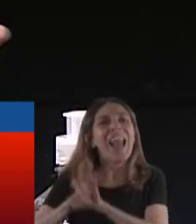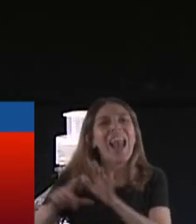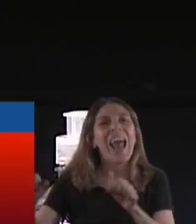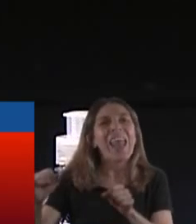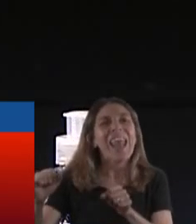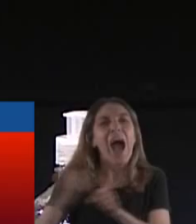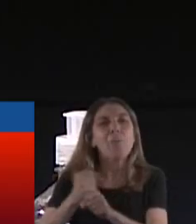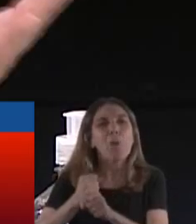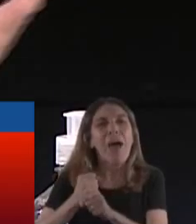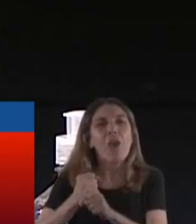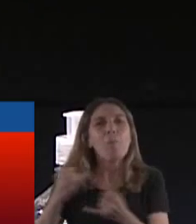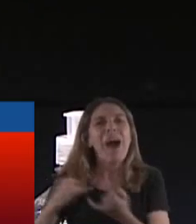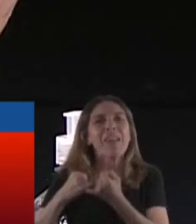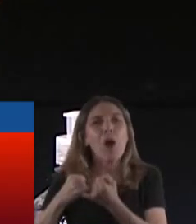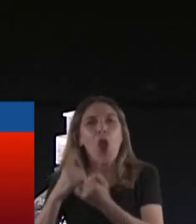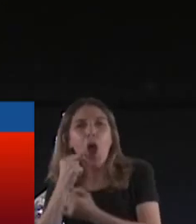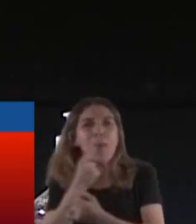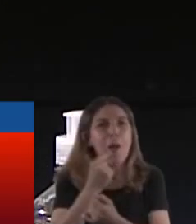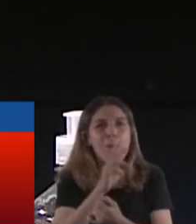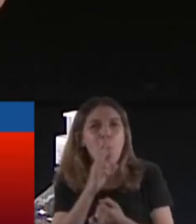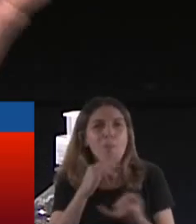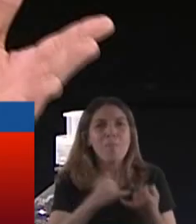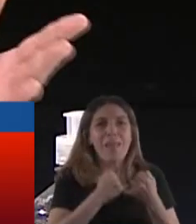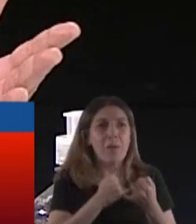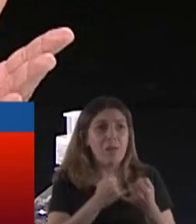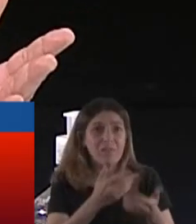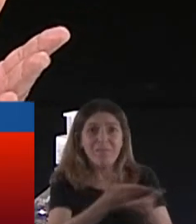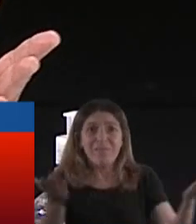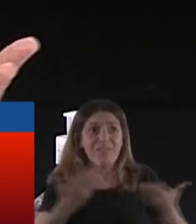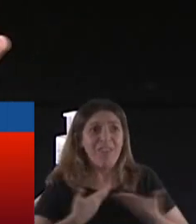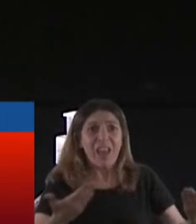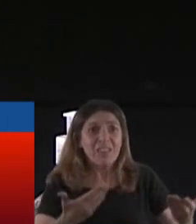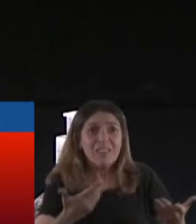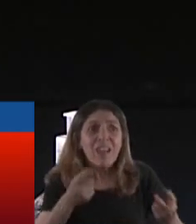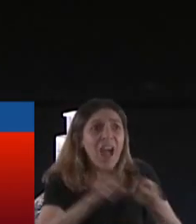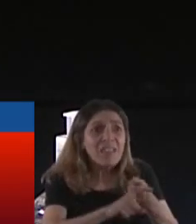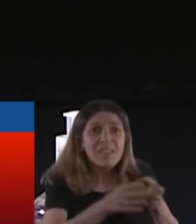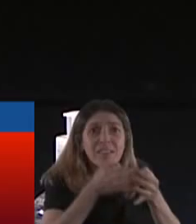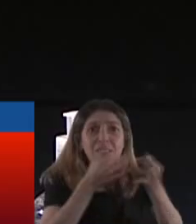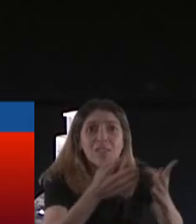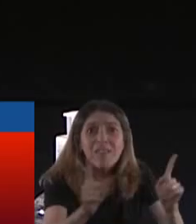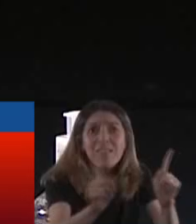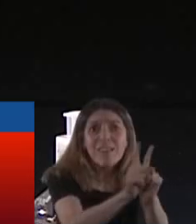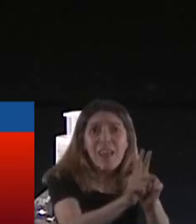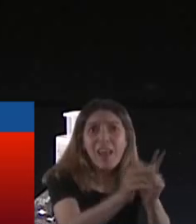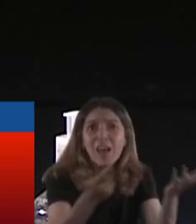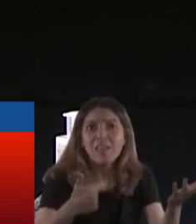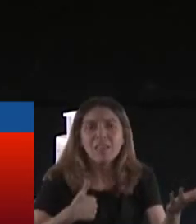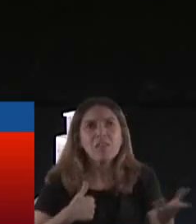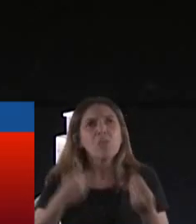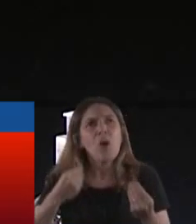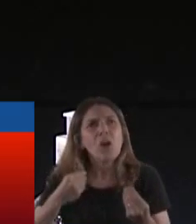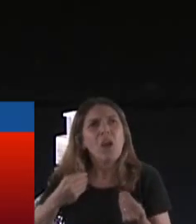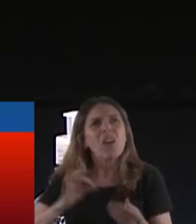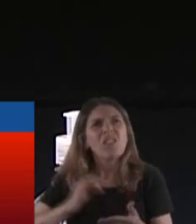gente fue feliz, solamente porque dejamos que cada uno se quiera con quien quiera. Y me preguntaba, ¿y por qué tanto